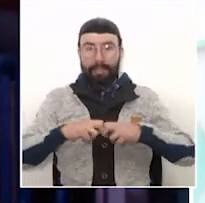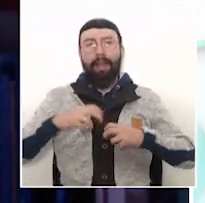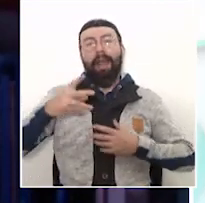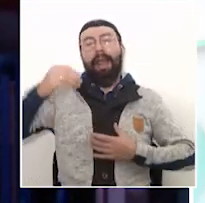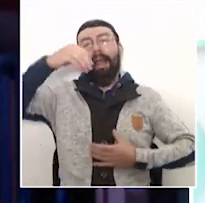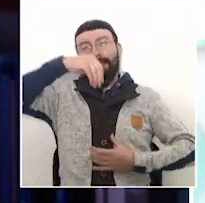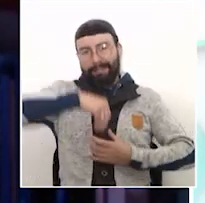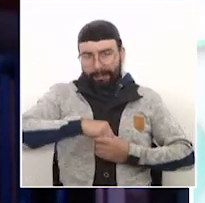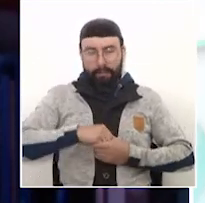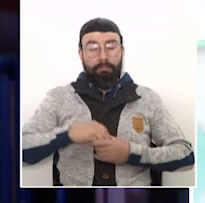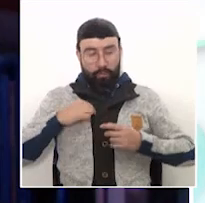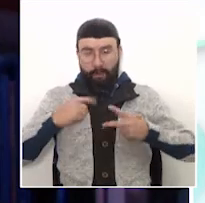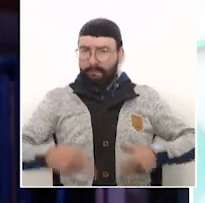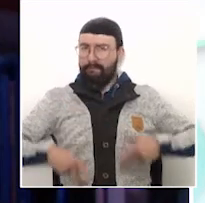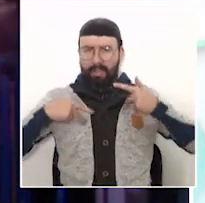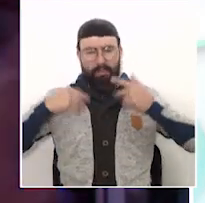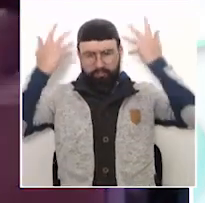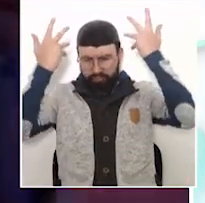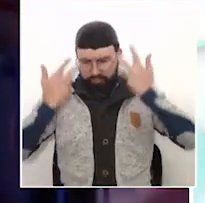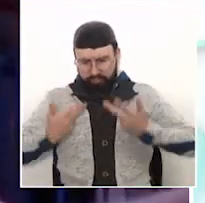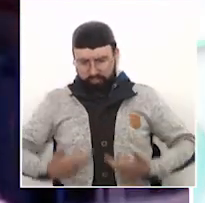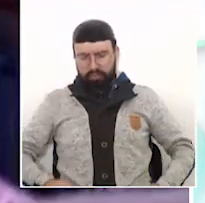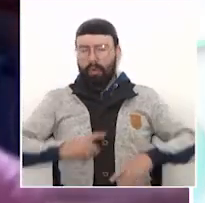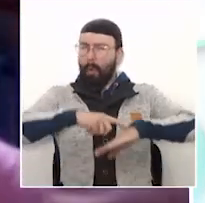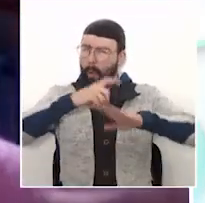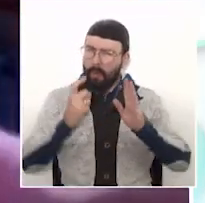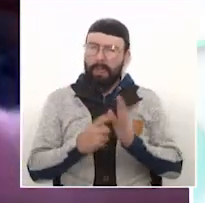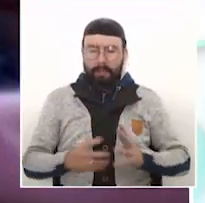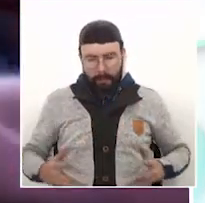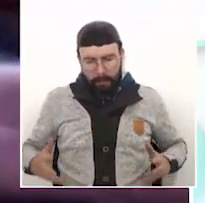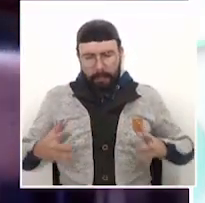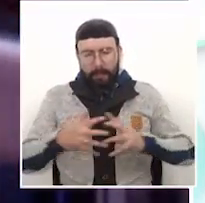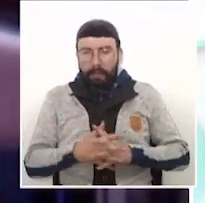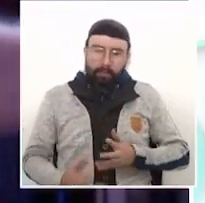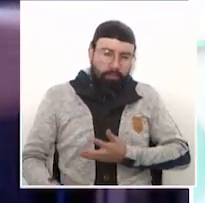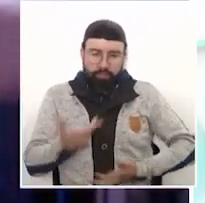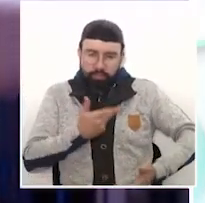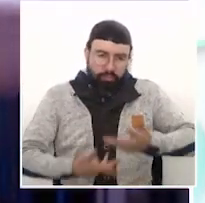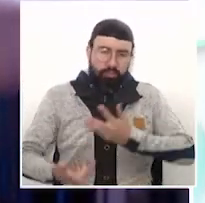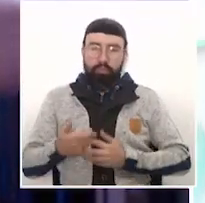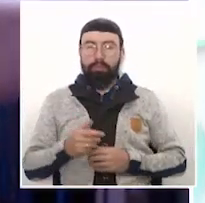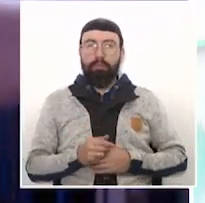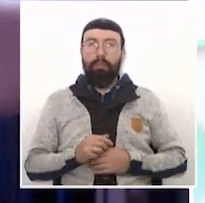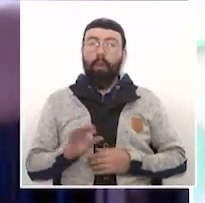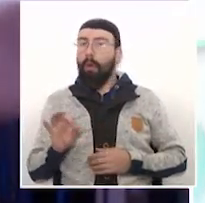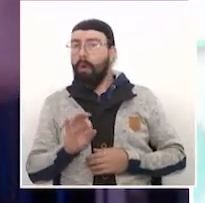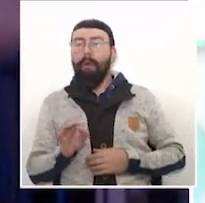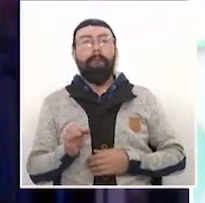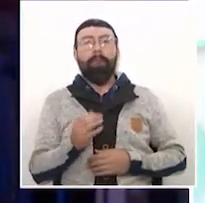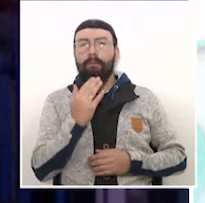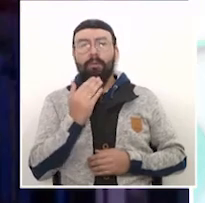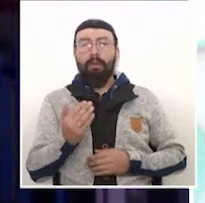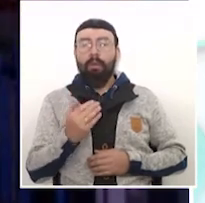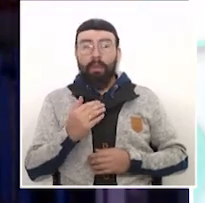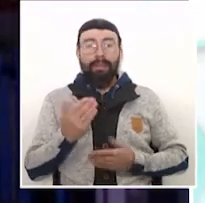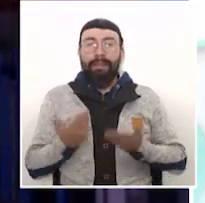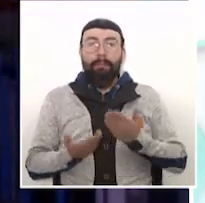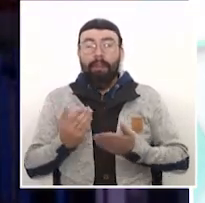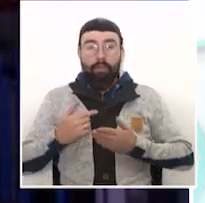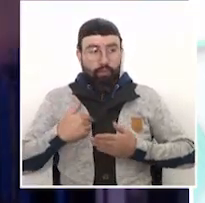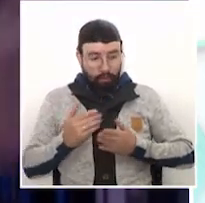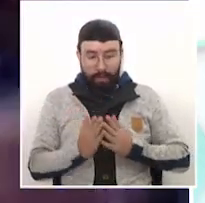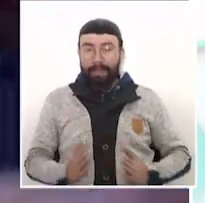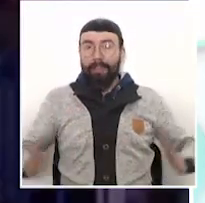vida a tu ser integral y también está afuera. Se puede estar más o menos como hasta donde extiendes tus manos como un